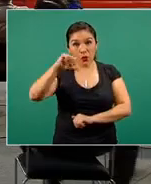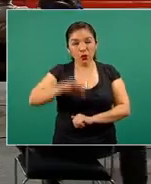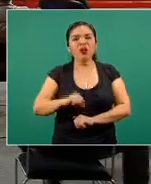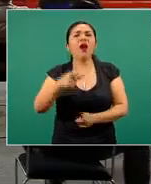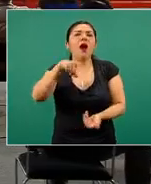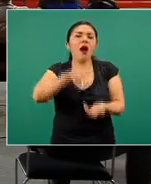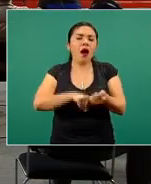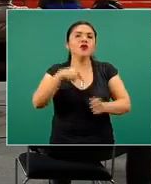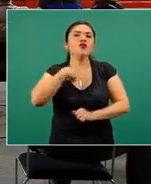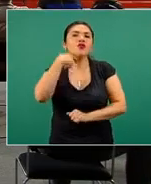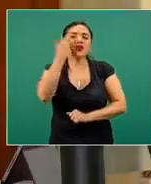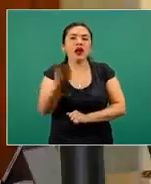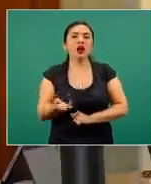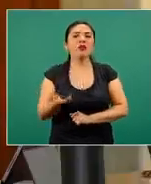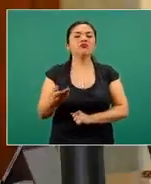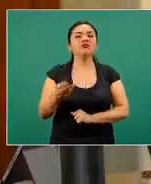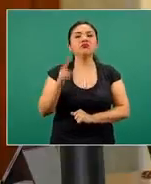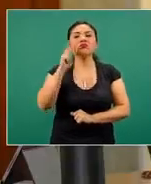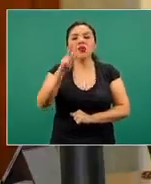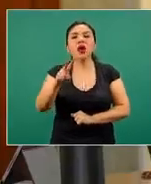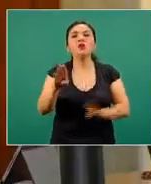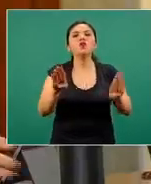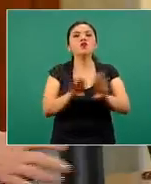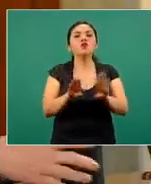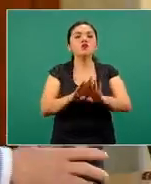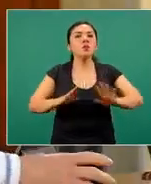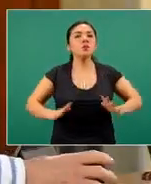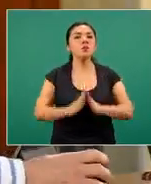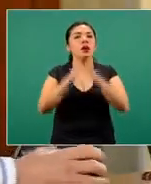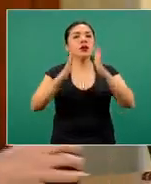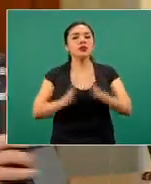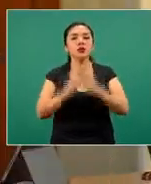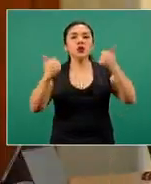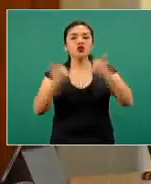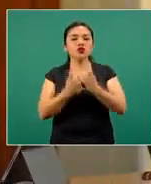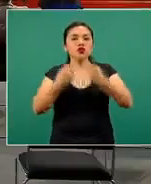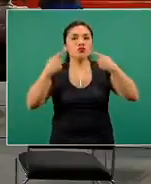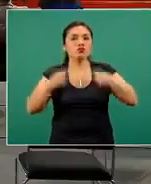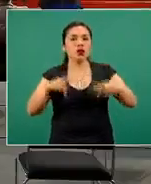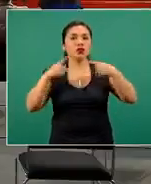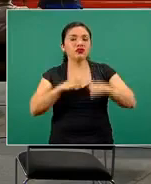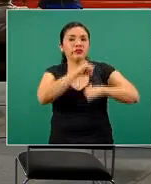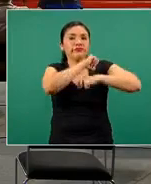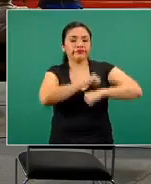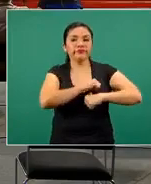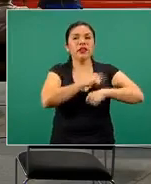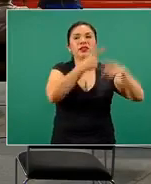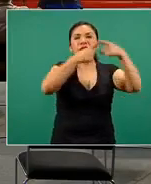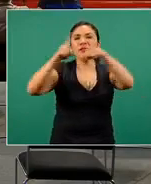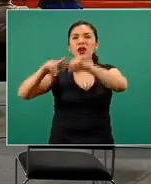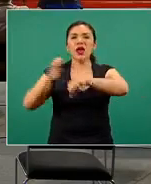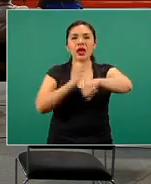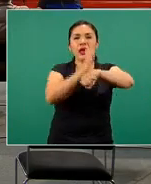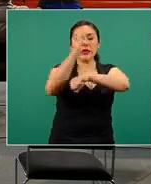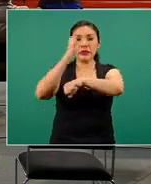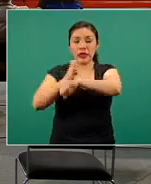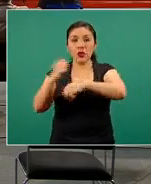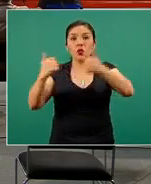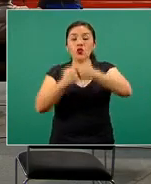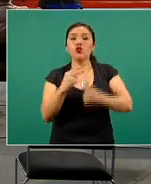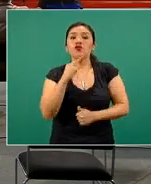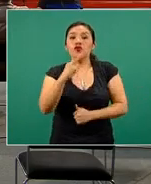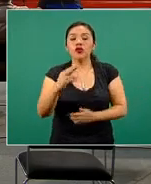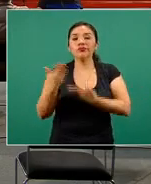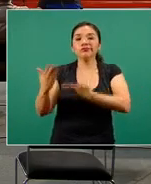donde queremos escuchar la participación de las autoridades sanitarias de las entidades federativas, en la voz de